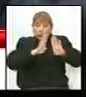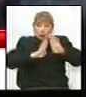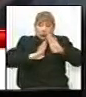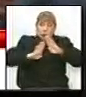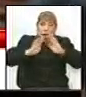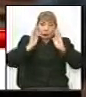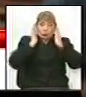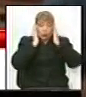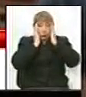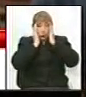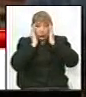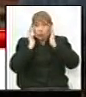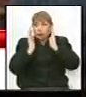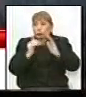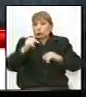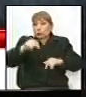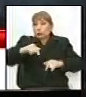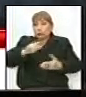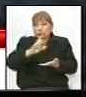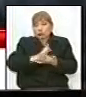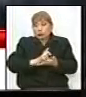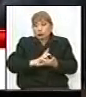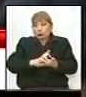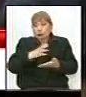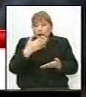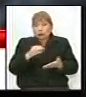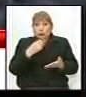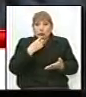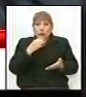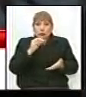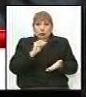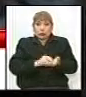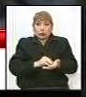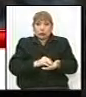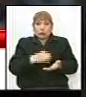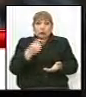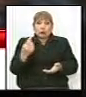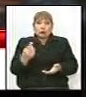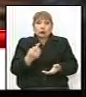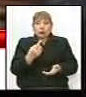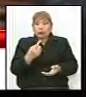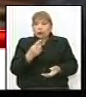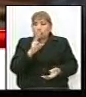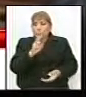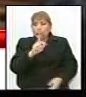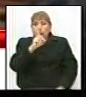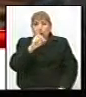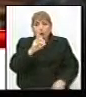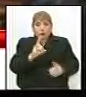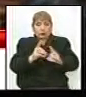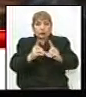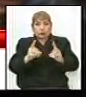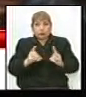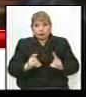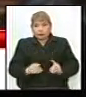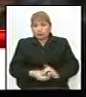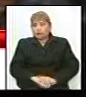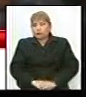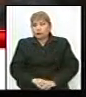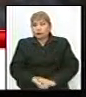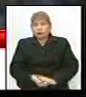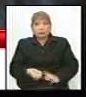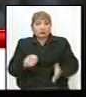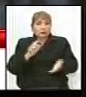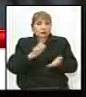presidente, porque por lo menos en Lima ya se ha determinado que el voto electrónico va a ser sobre 21 distritos. Y el voto